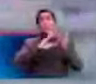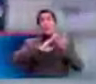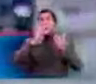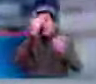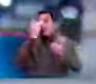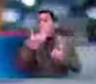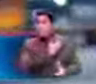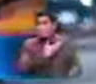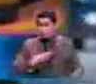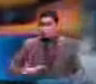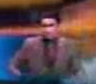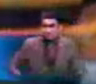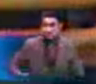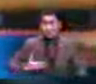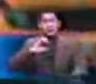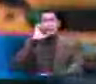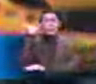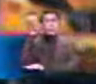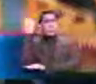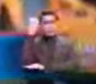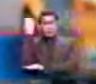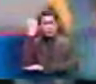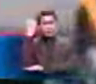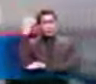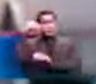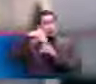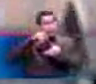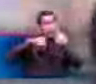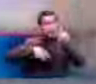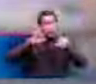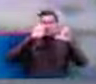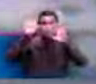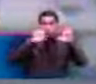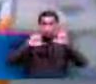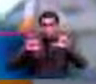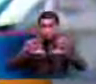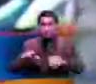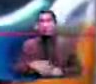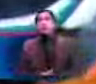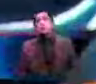que estamos a vísperas de un nuevo feriado nacional, a propósito del Día del Trabajo.